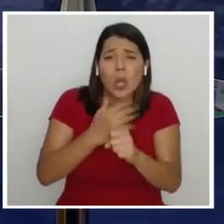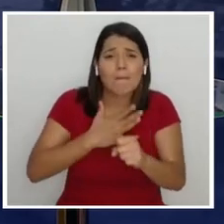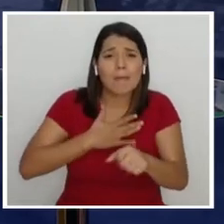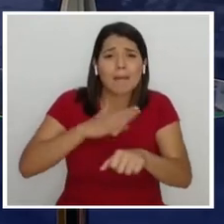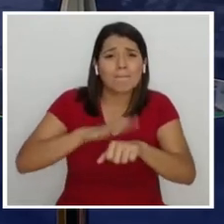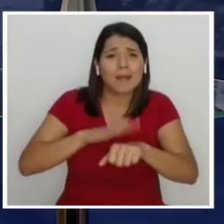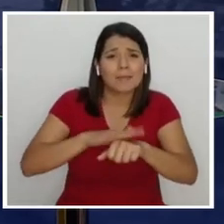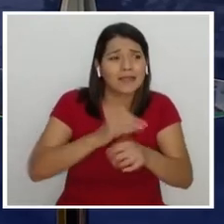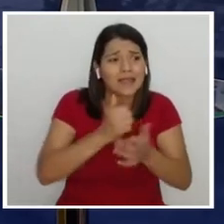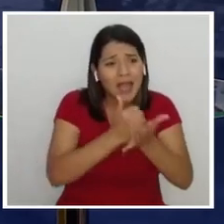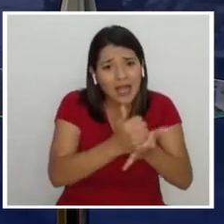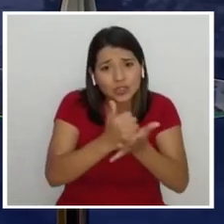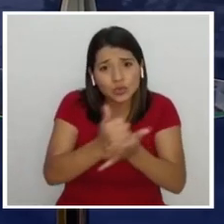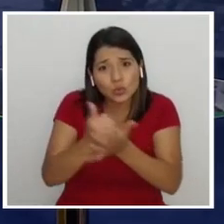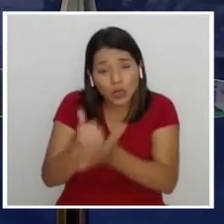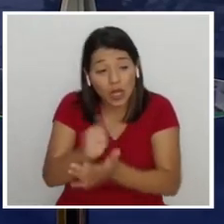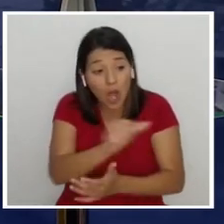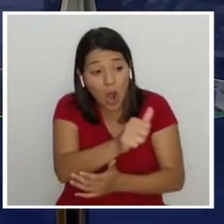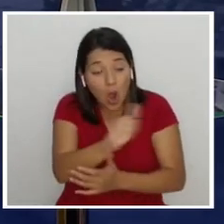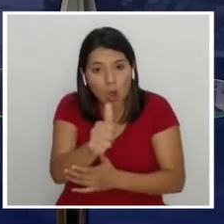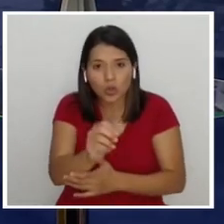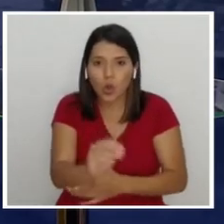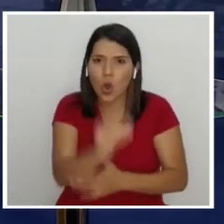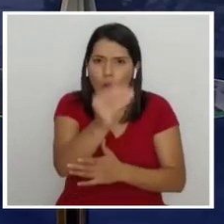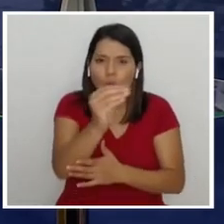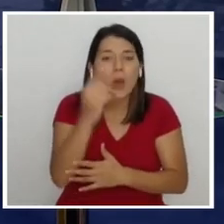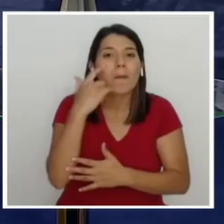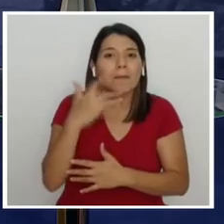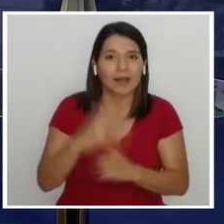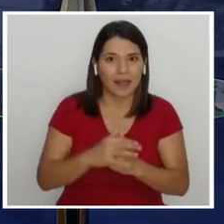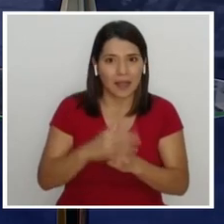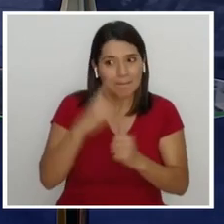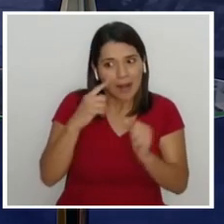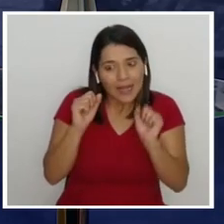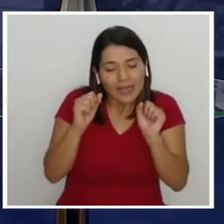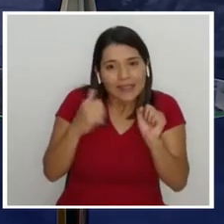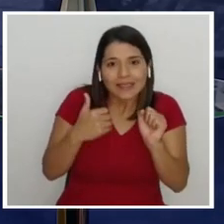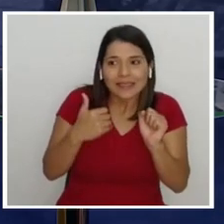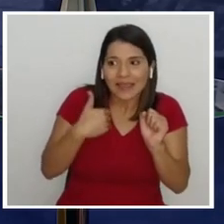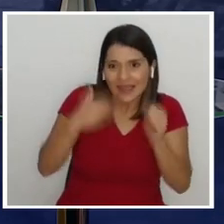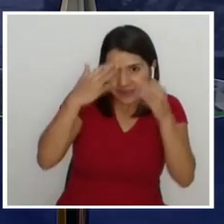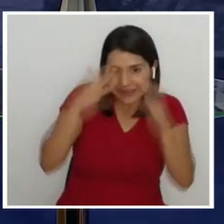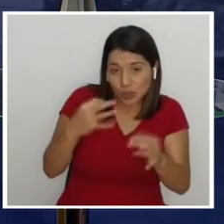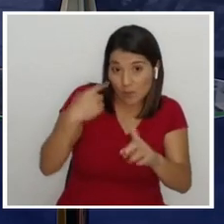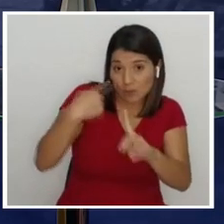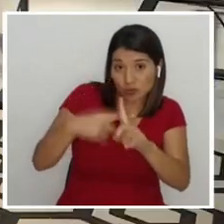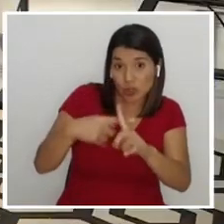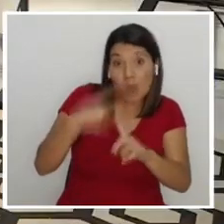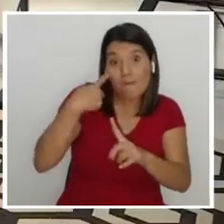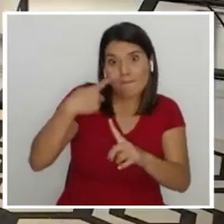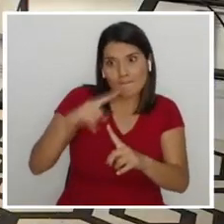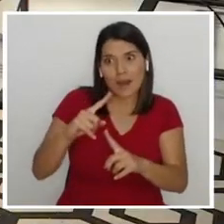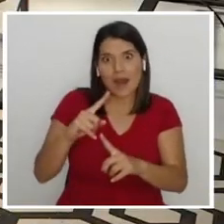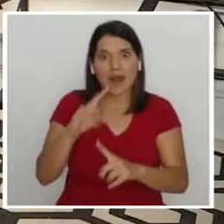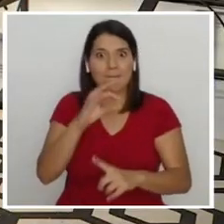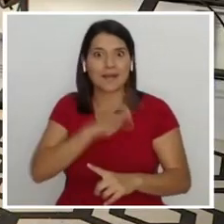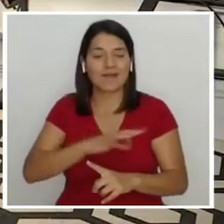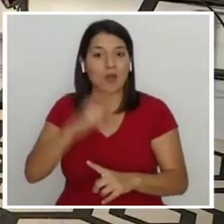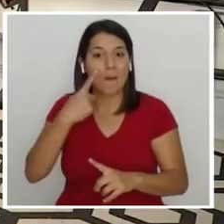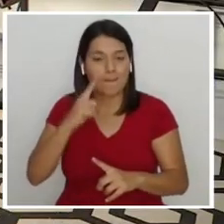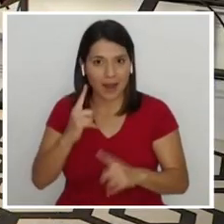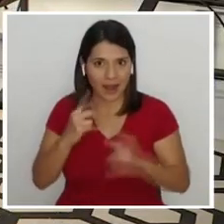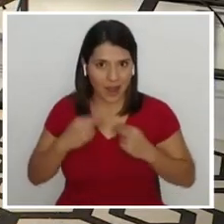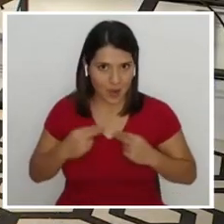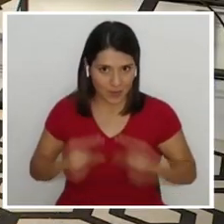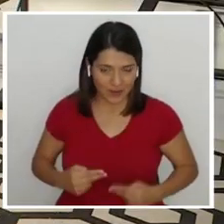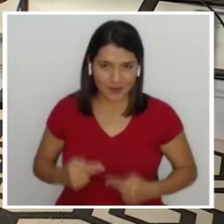caminos positivos hacia el bien de la humanidad. Don Bernie, 22 años en el cuerpo de bomberos, actualmente jefe